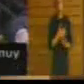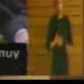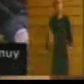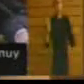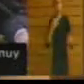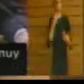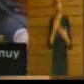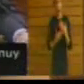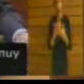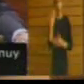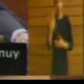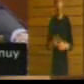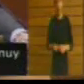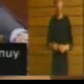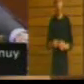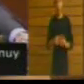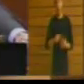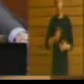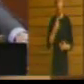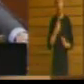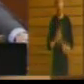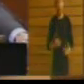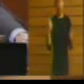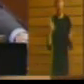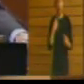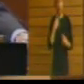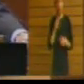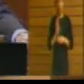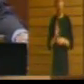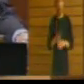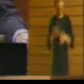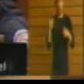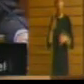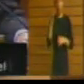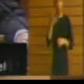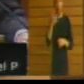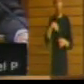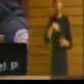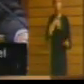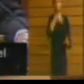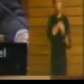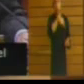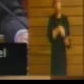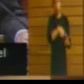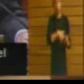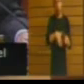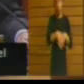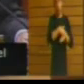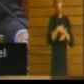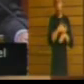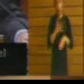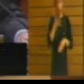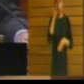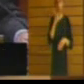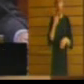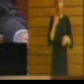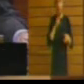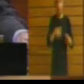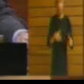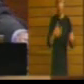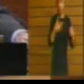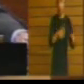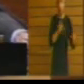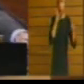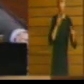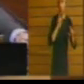Bueno, no es la primera vez que desde el Parlamento de Navarra exigimos al Gobierno de Navarra en su conjunto y también al propio Departamento de Educación